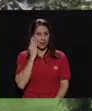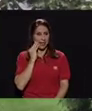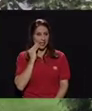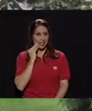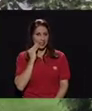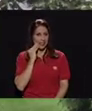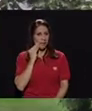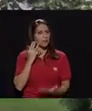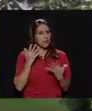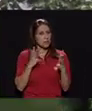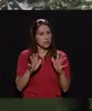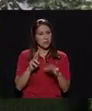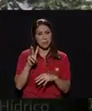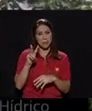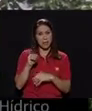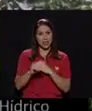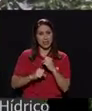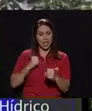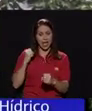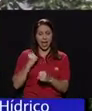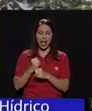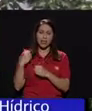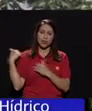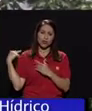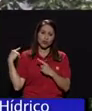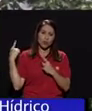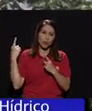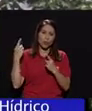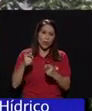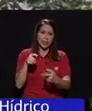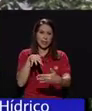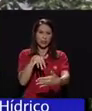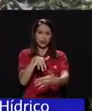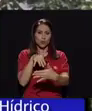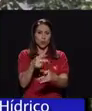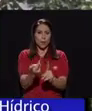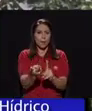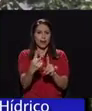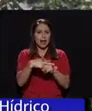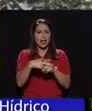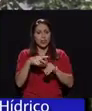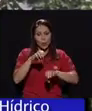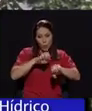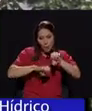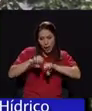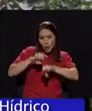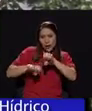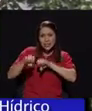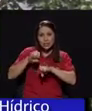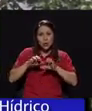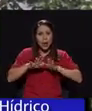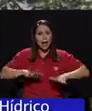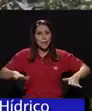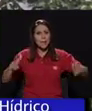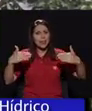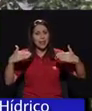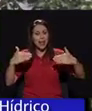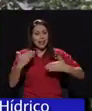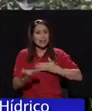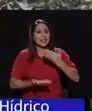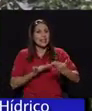En mi experiencia, tal vez después de 20 años de estudio aplicando métodos de valoración ambiental, valoración de